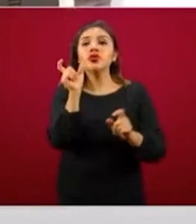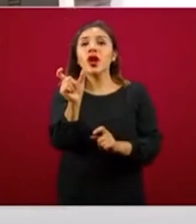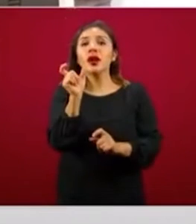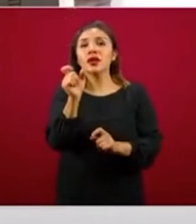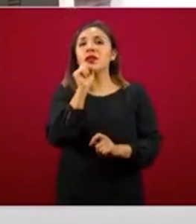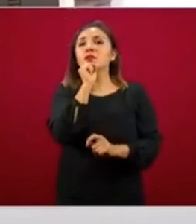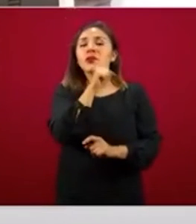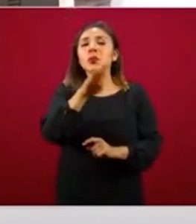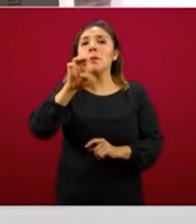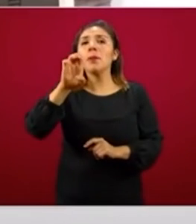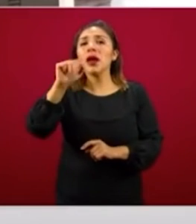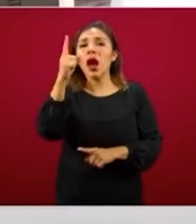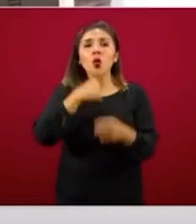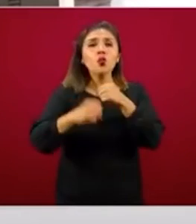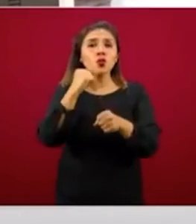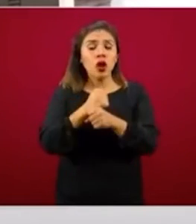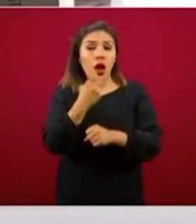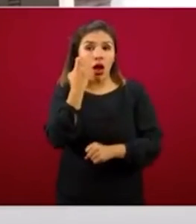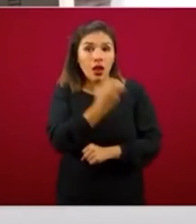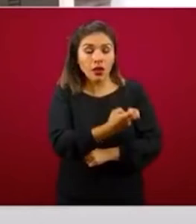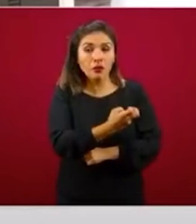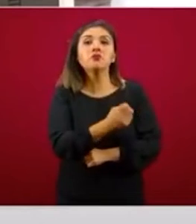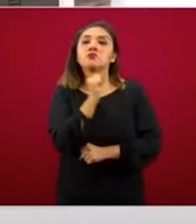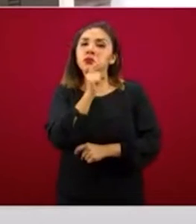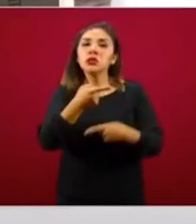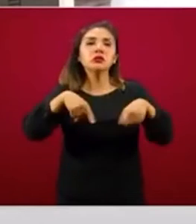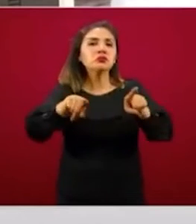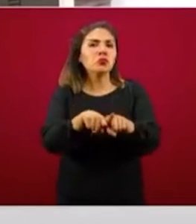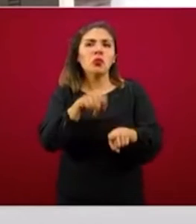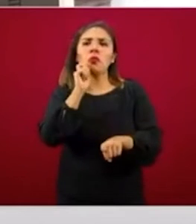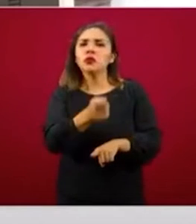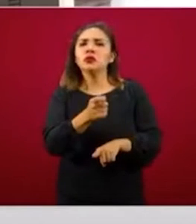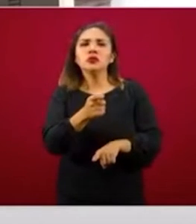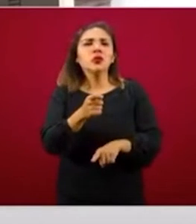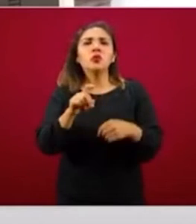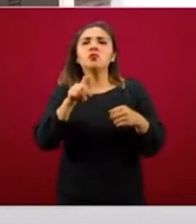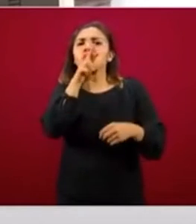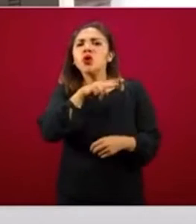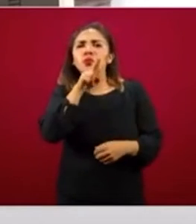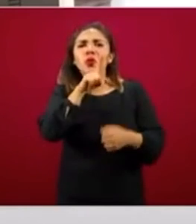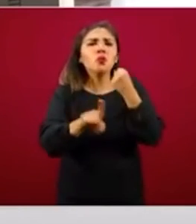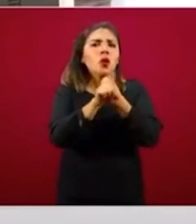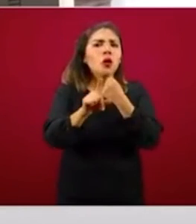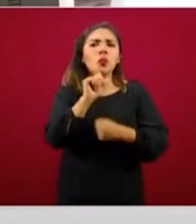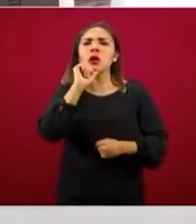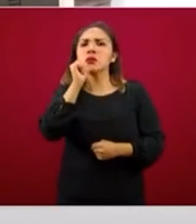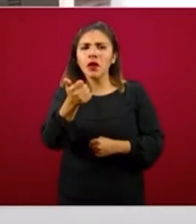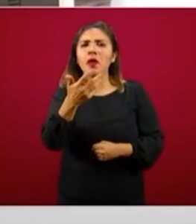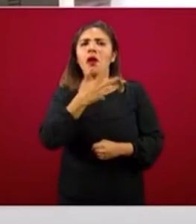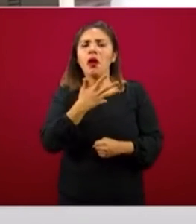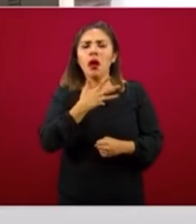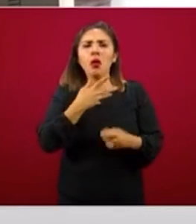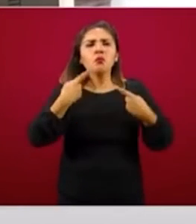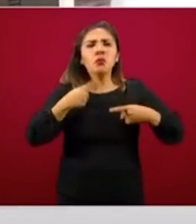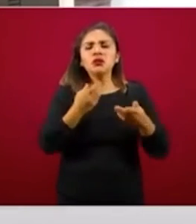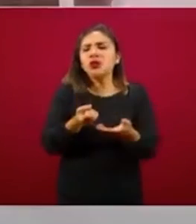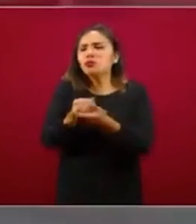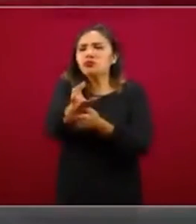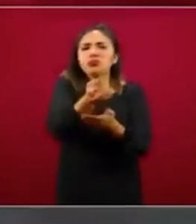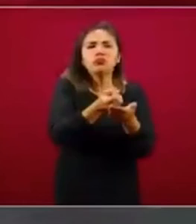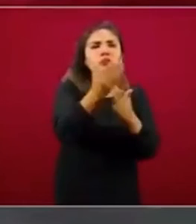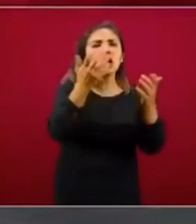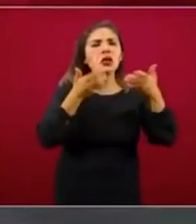donde recibieron su beca el año pasado. Entonces, por lo mismo, no nos es de preocupación que salga el servidor a la calle, que